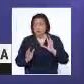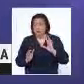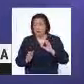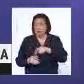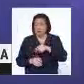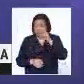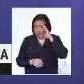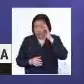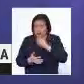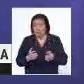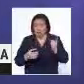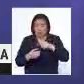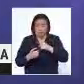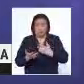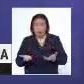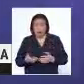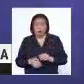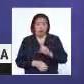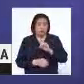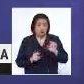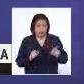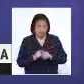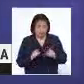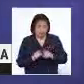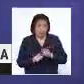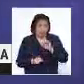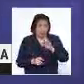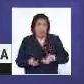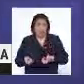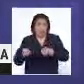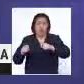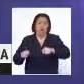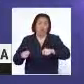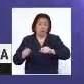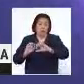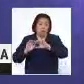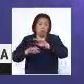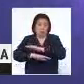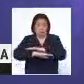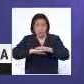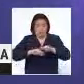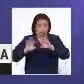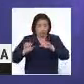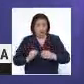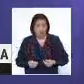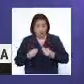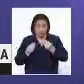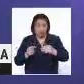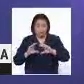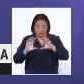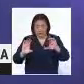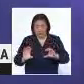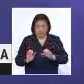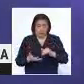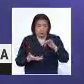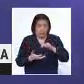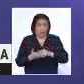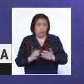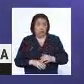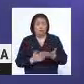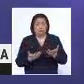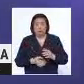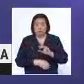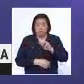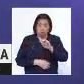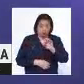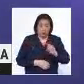de la policía a través de la Divindad. Además, se ha dispuesto la suspensión temporal de la emisión de certificados de estudios a través de la plataforma